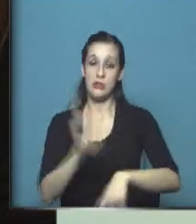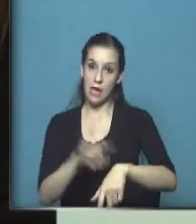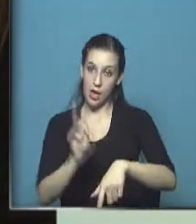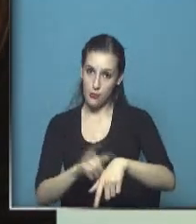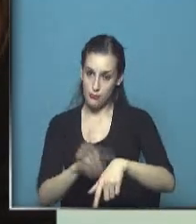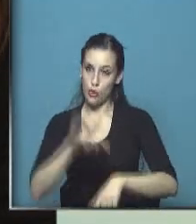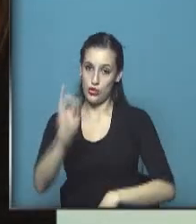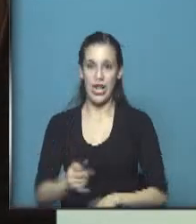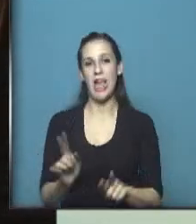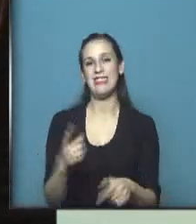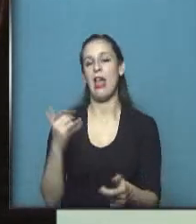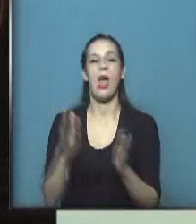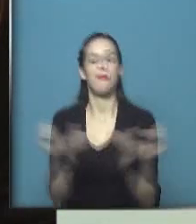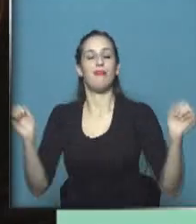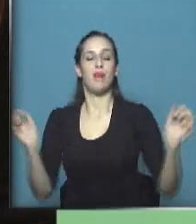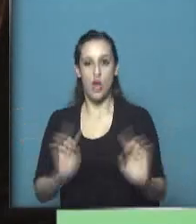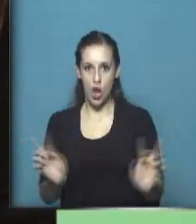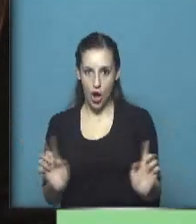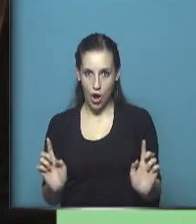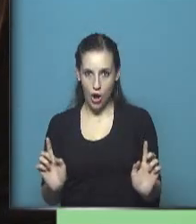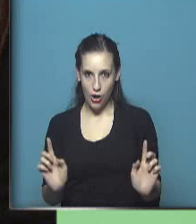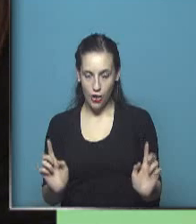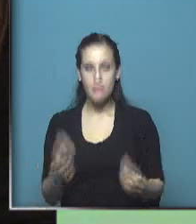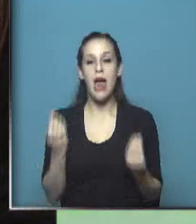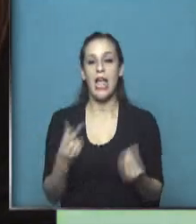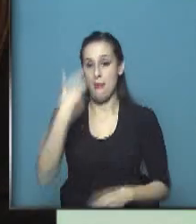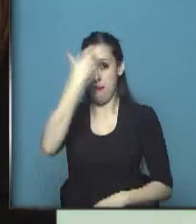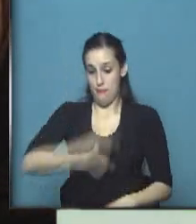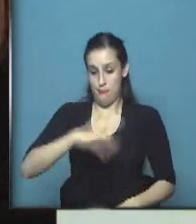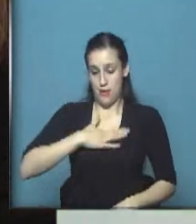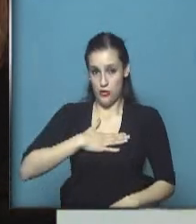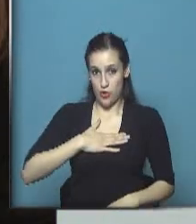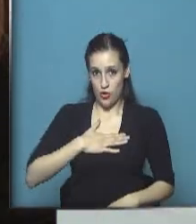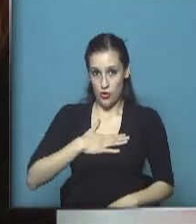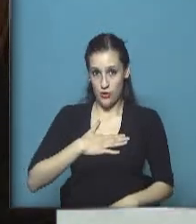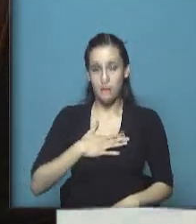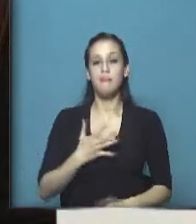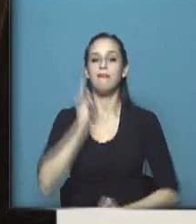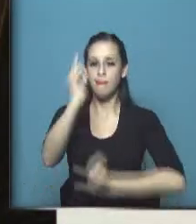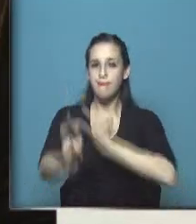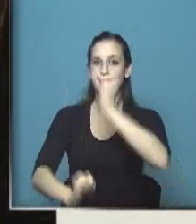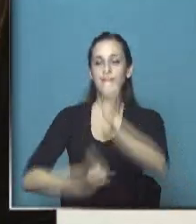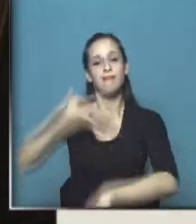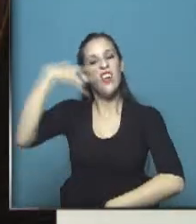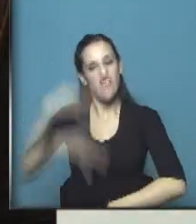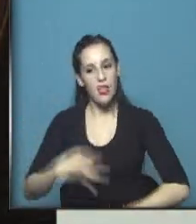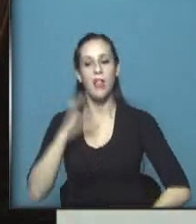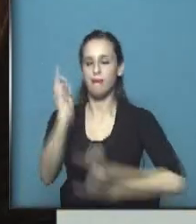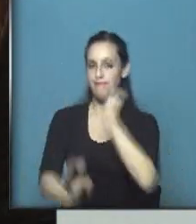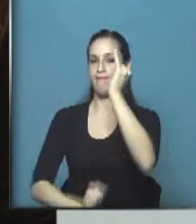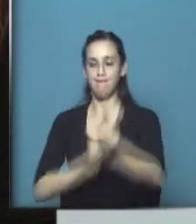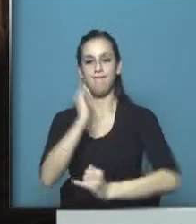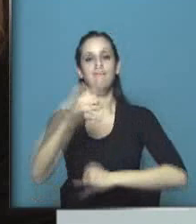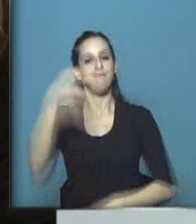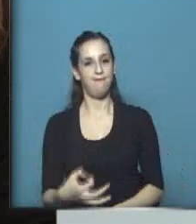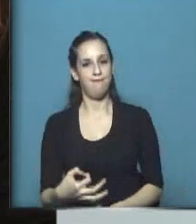tiempo. Lleva tiempo y lleva el tiempo suficiente para que ese paciente pueda, de verdad, sincerarse y encontrar el espacio para poder